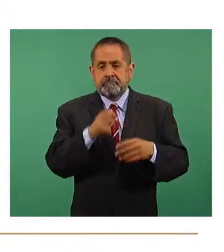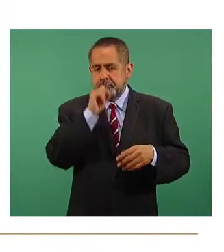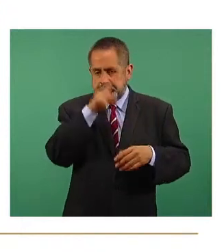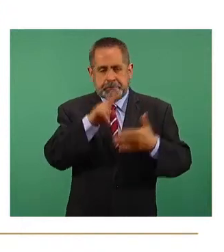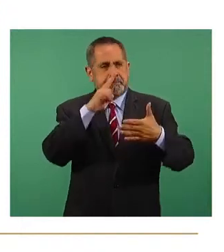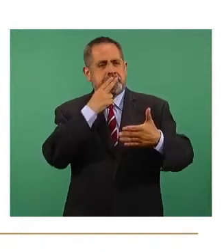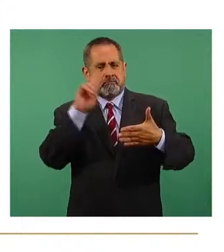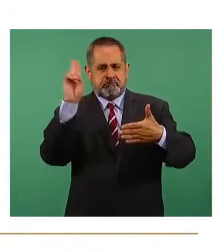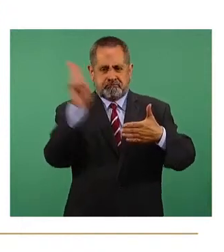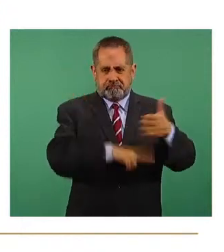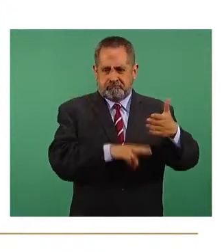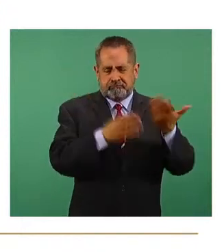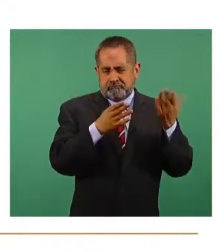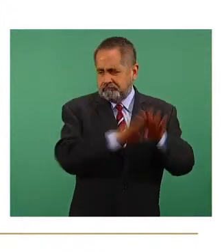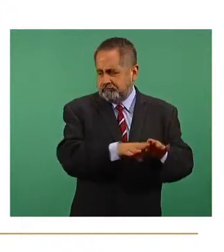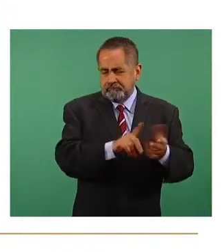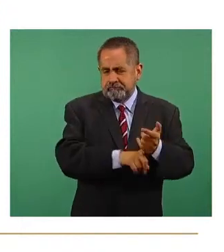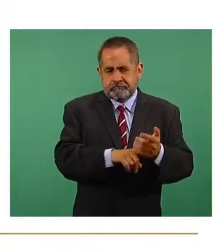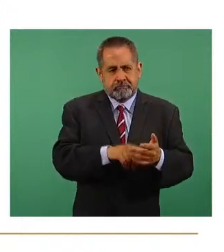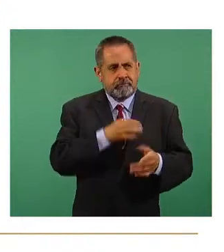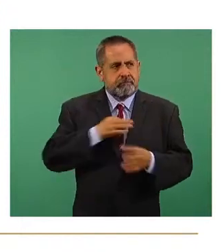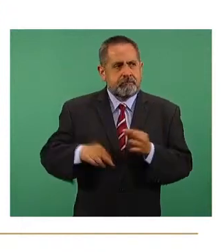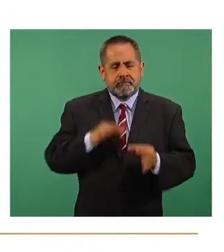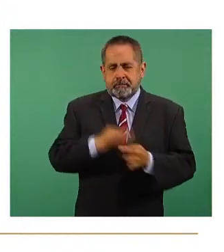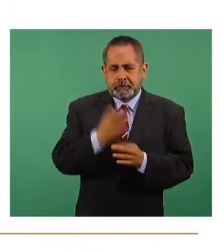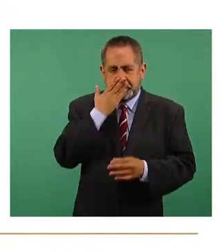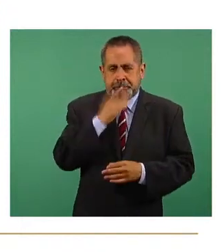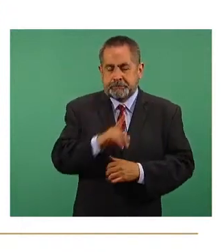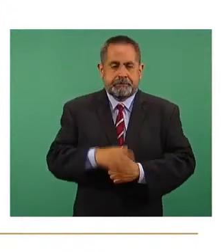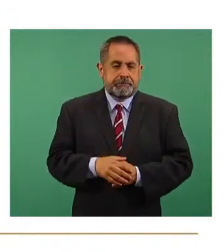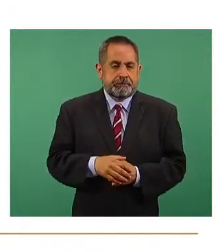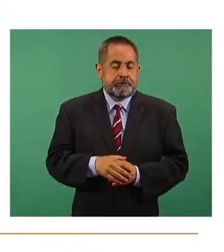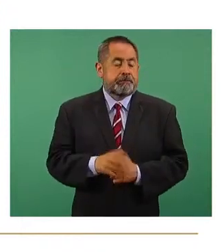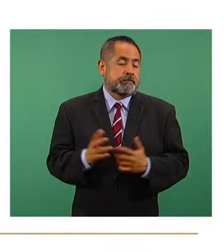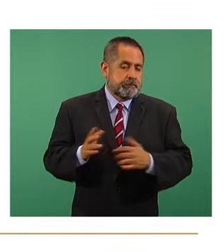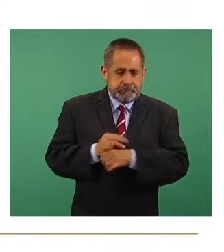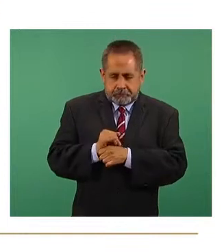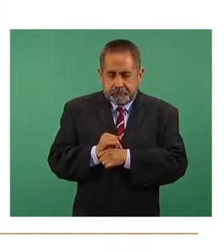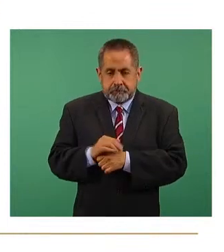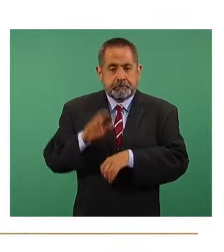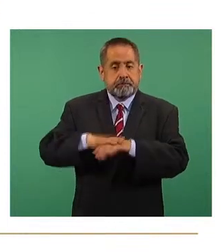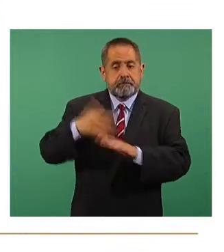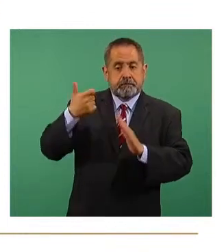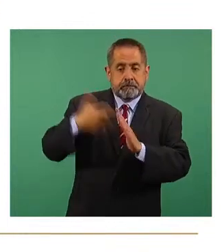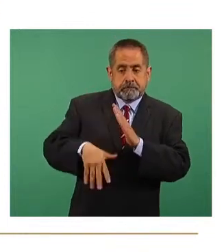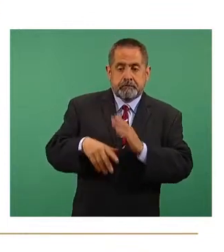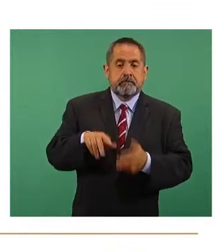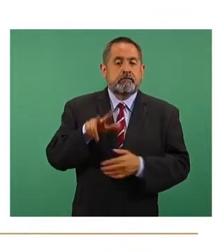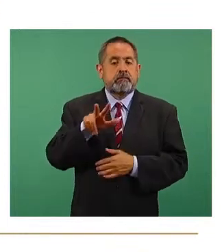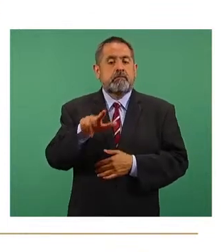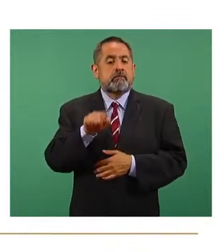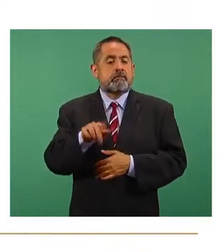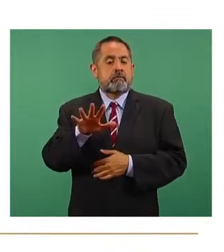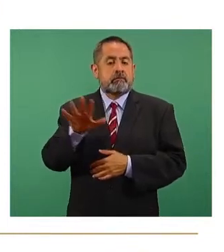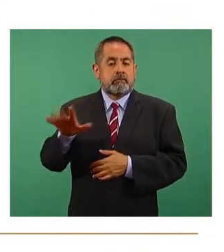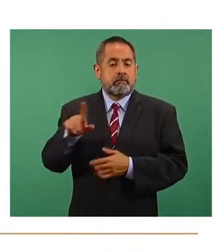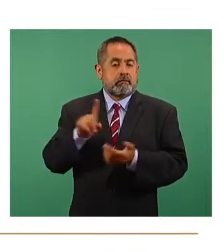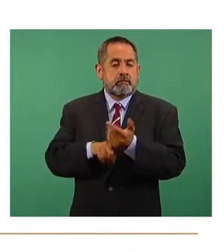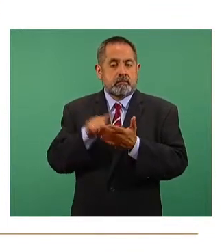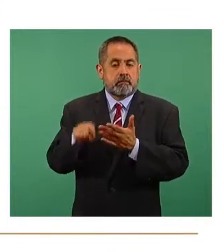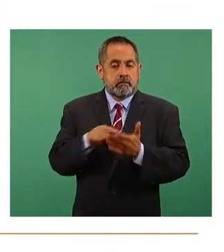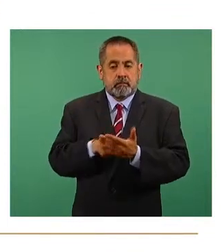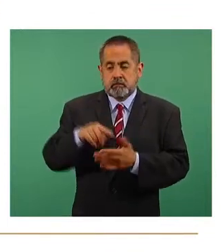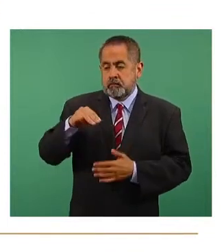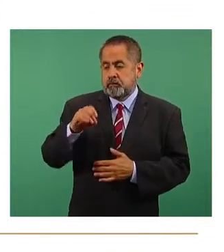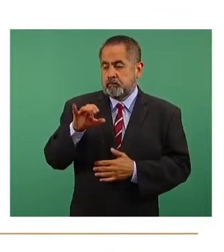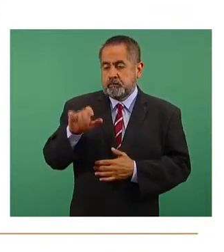sellos de que no estaban cumpliendo. Las más baratas, de acuerdo a la app, 18.55 para la regular de Móvil